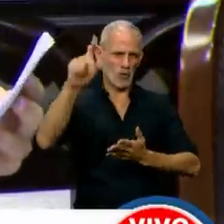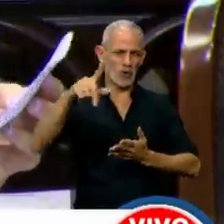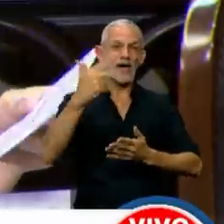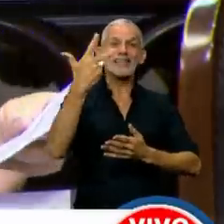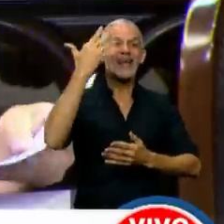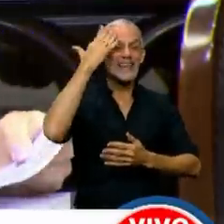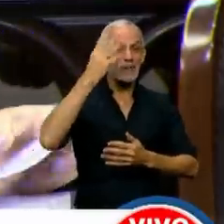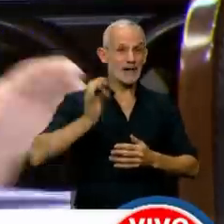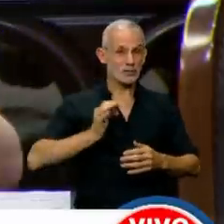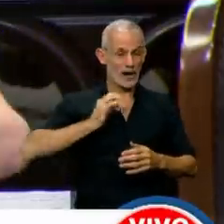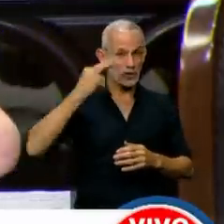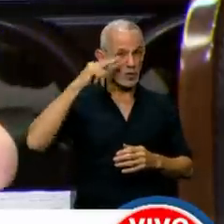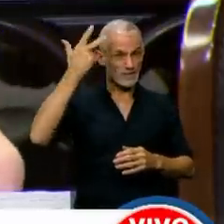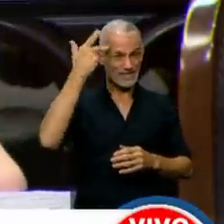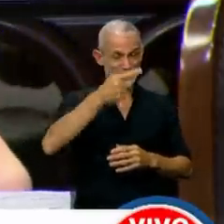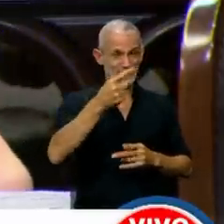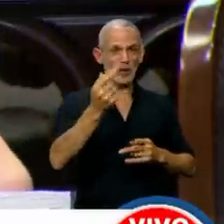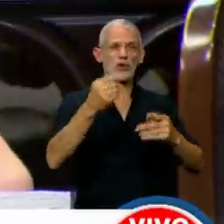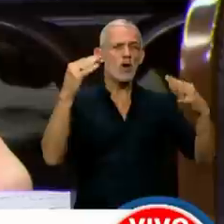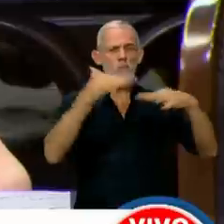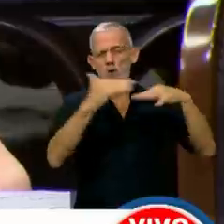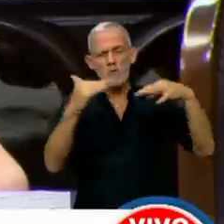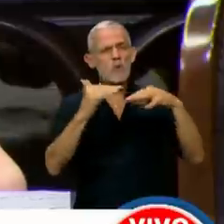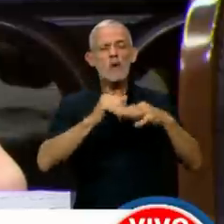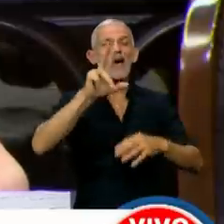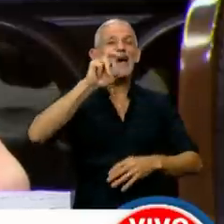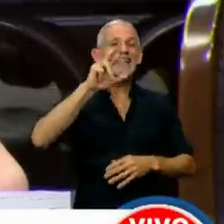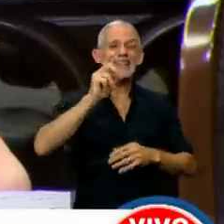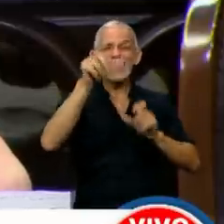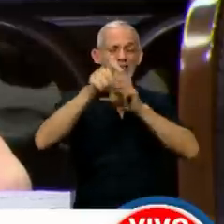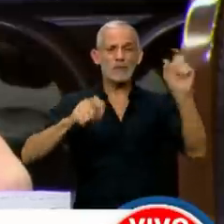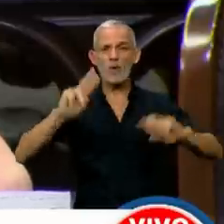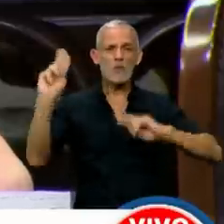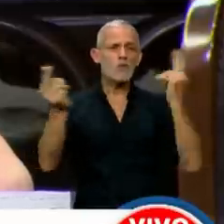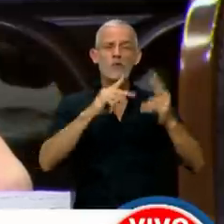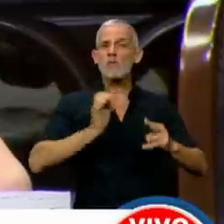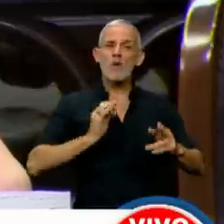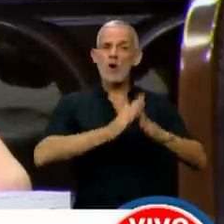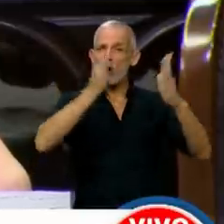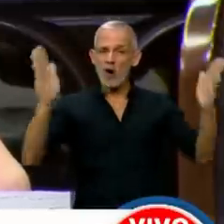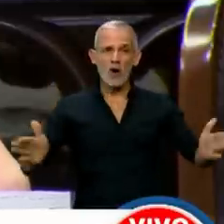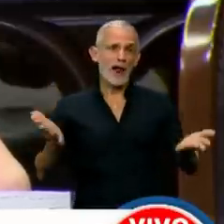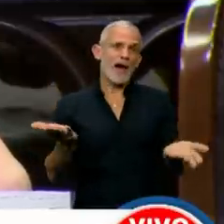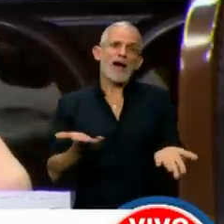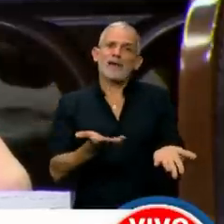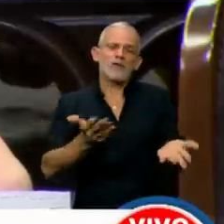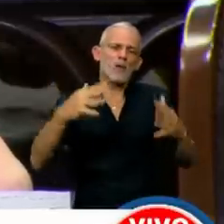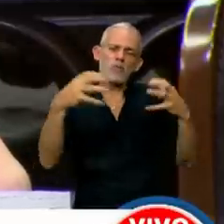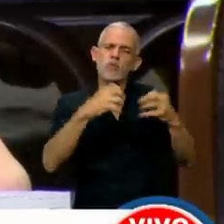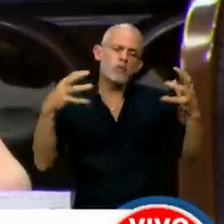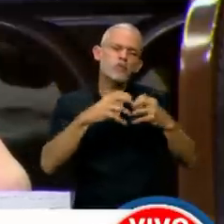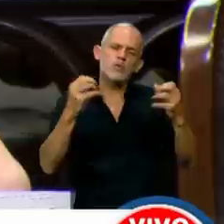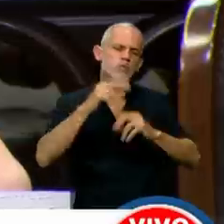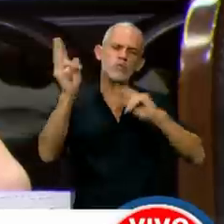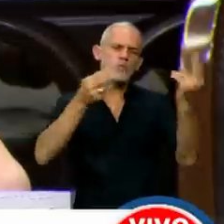3 de marzo del 2018 hubieron más de 30 víctimas por años con la paralización de la autovía por la no